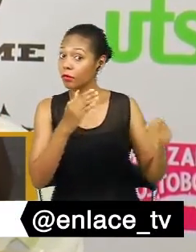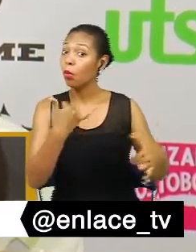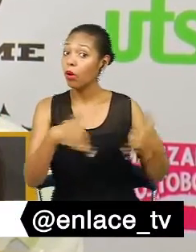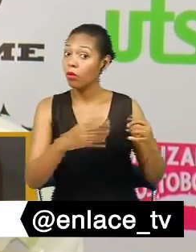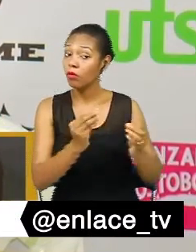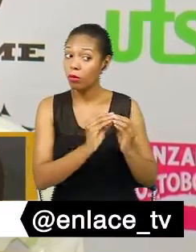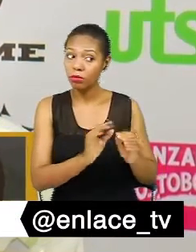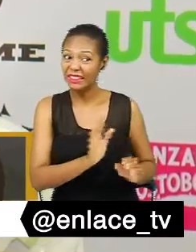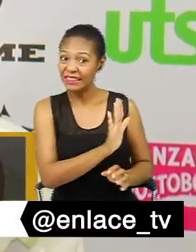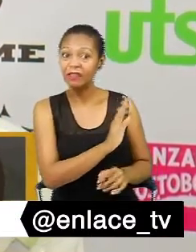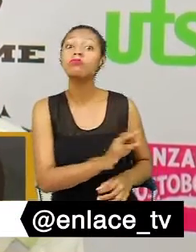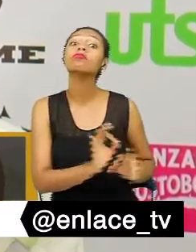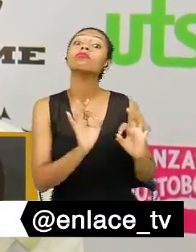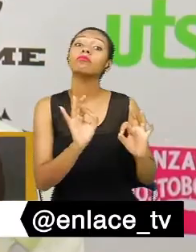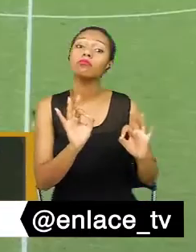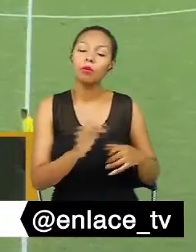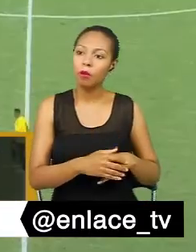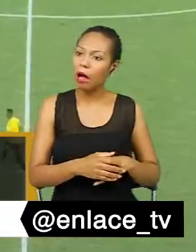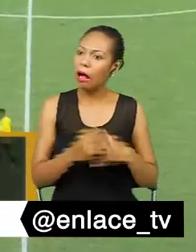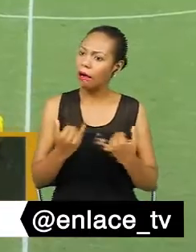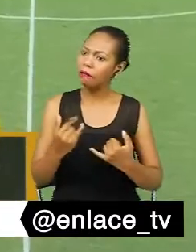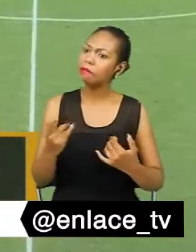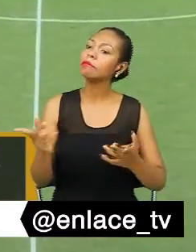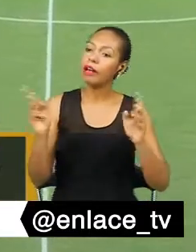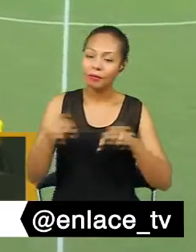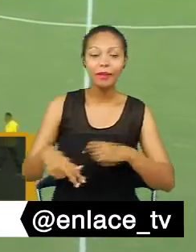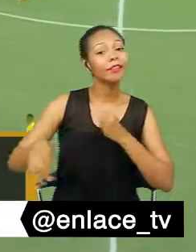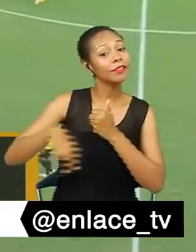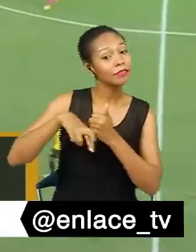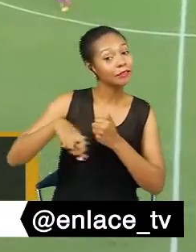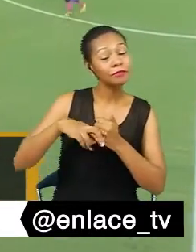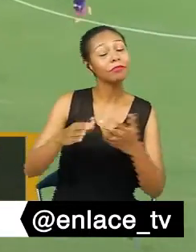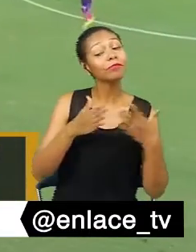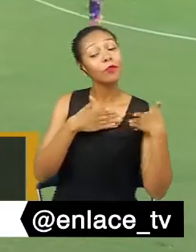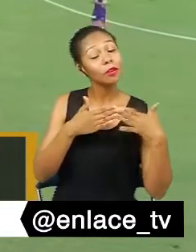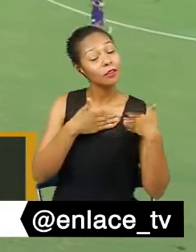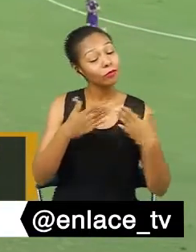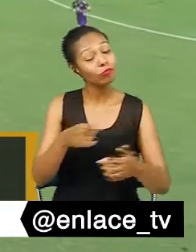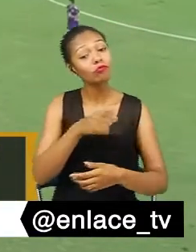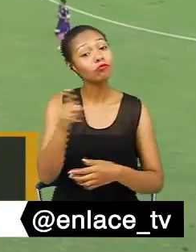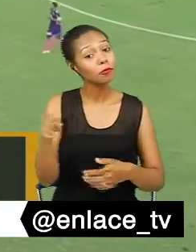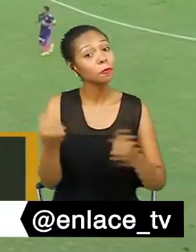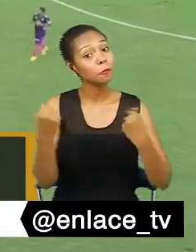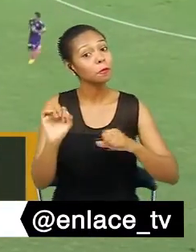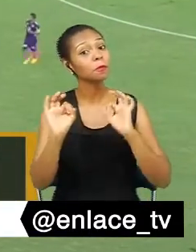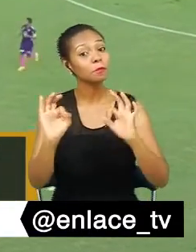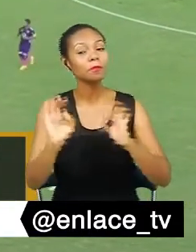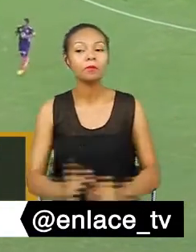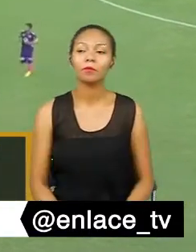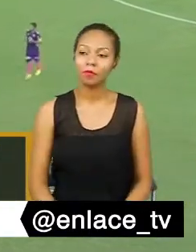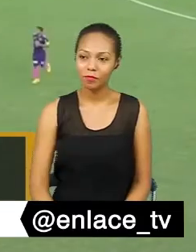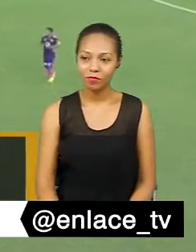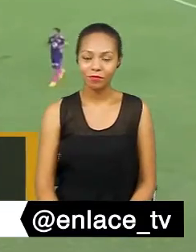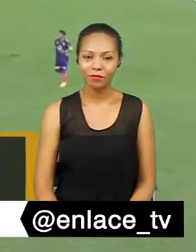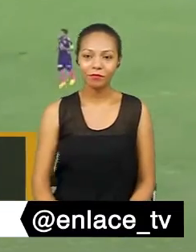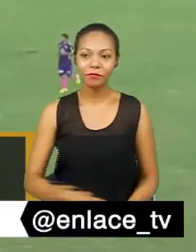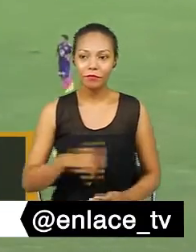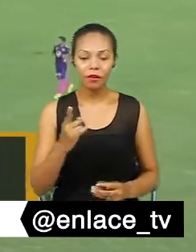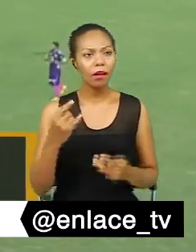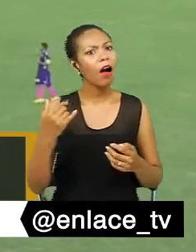las felicitaciones para los muchachos, yo creo que hicieron un esfuerzo grandísimo. El profesor Carlos Mario Hoyos asegura que este planteamiento de juego se